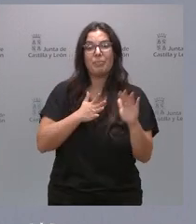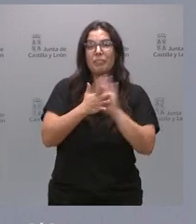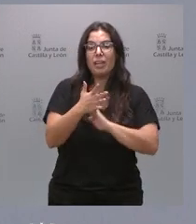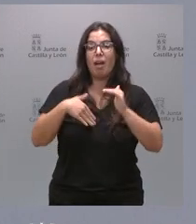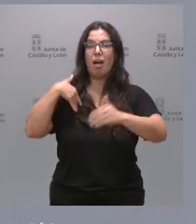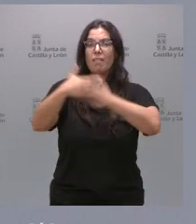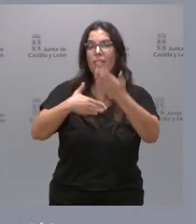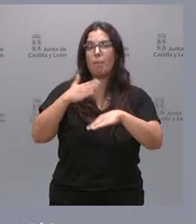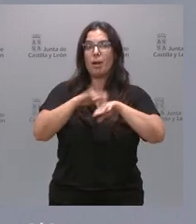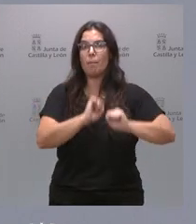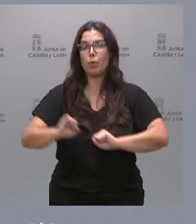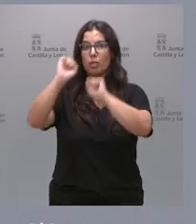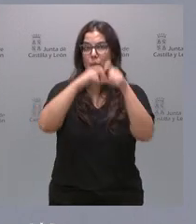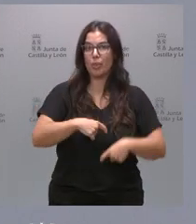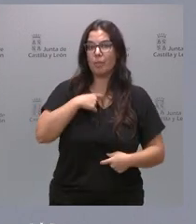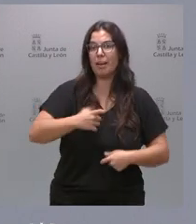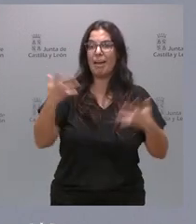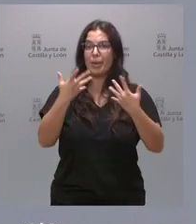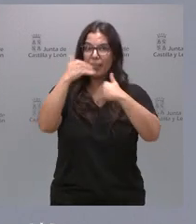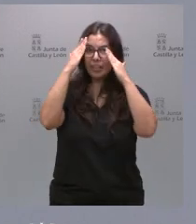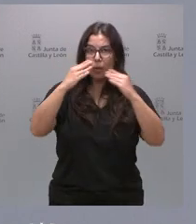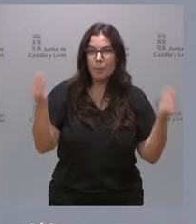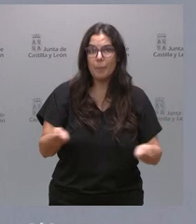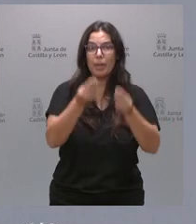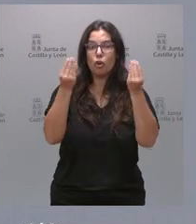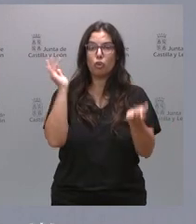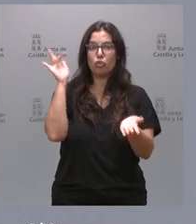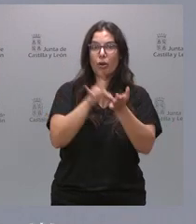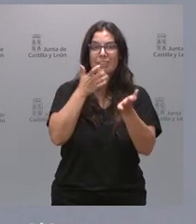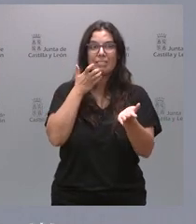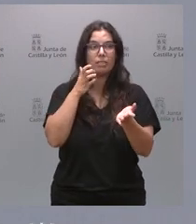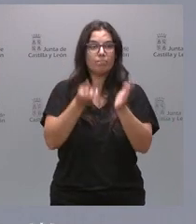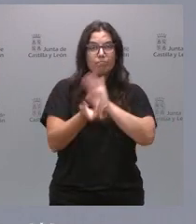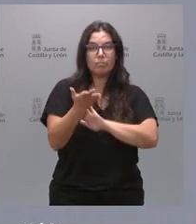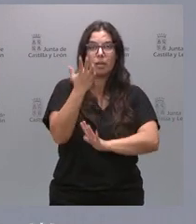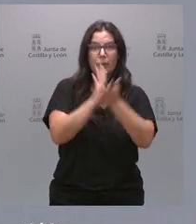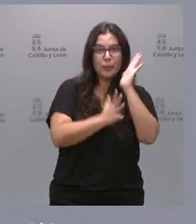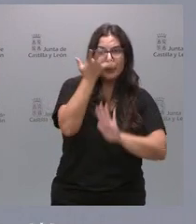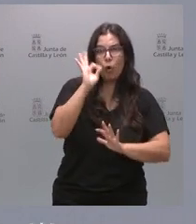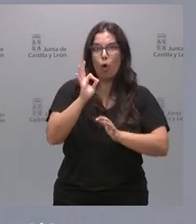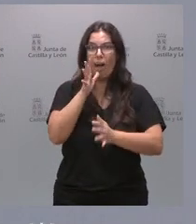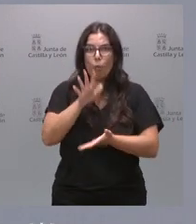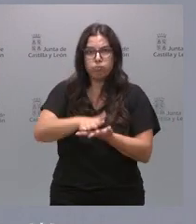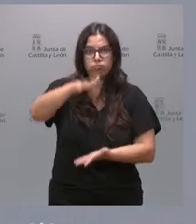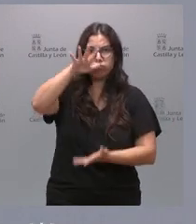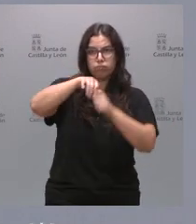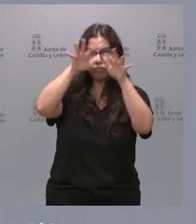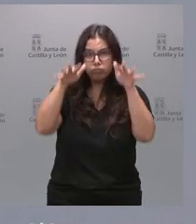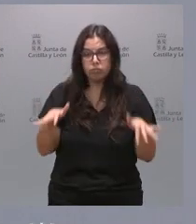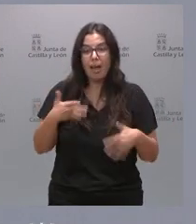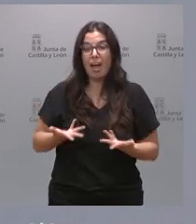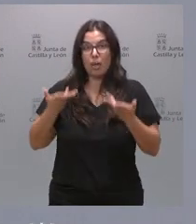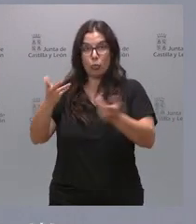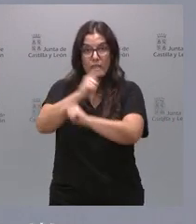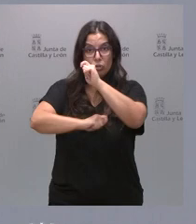avanzar en la protección civil en la emergencia actuar en situaciones de incendios y de inundaciones ayudar a las asociaciones